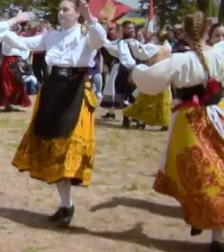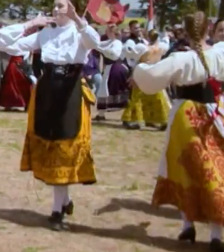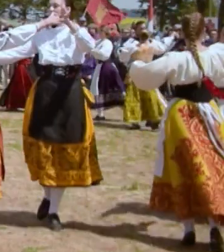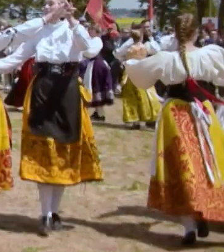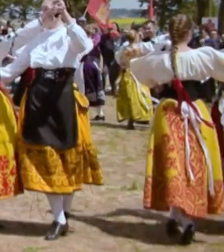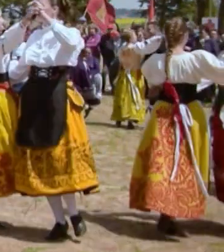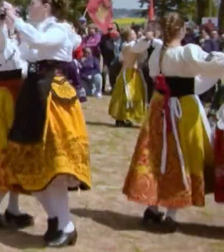¡Gracias!